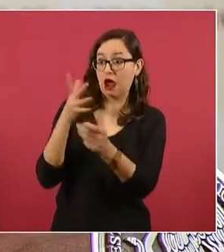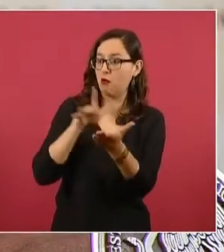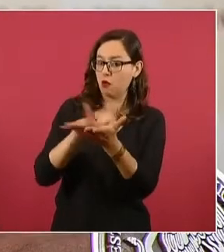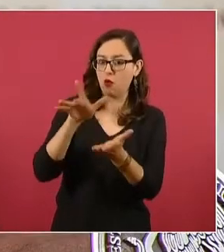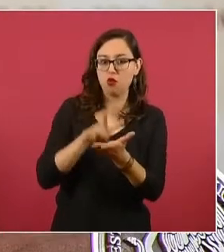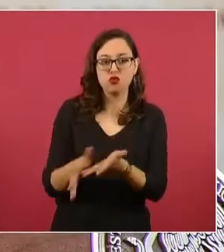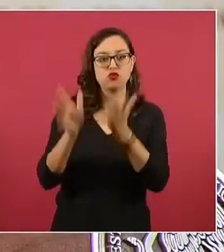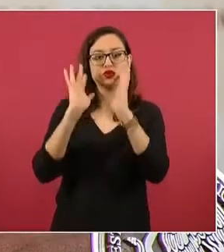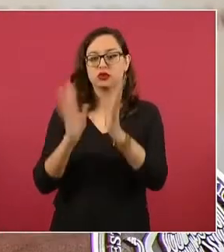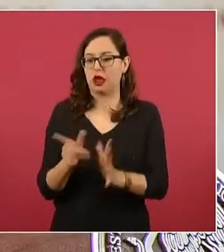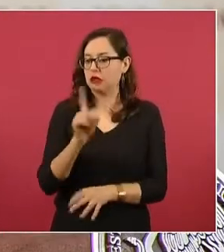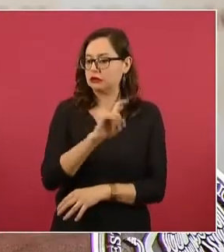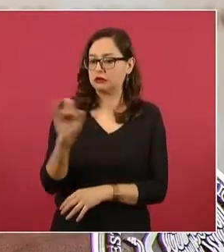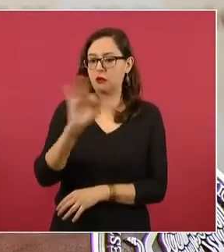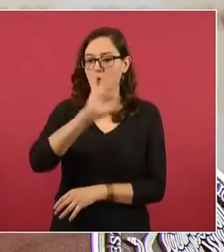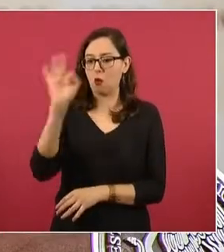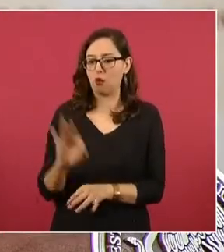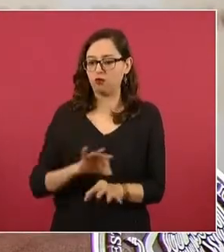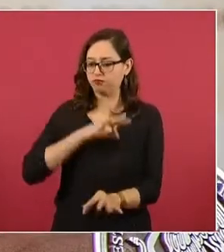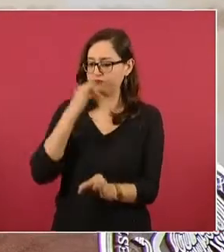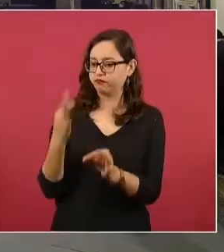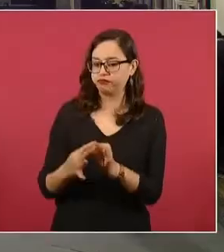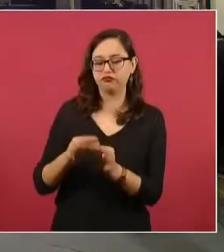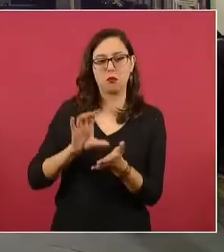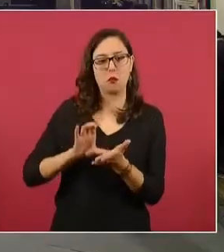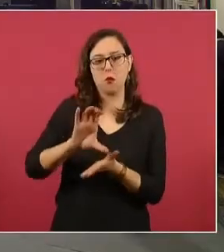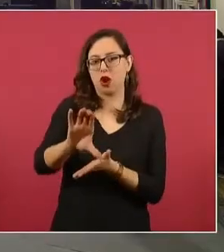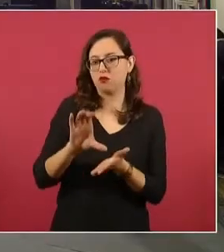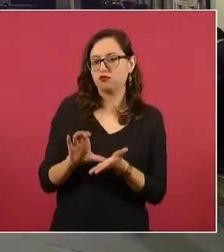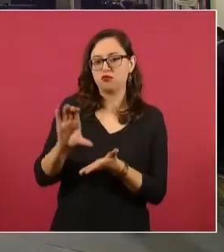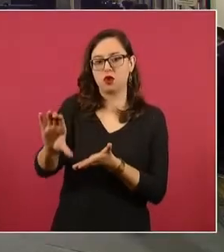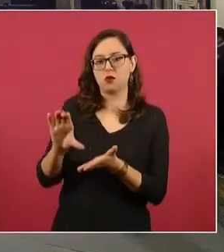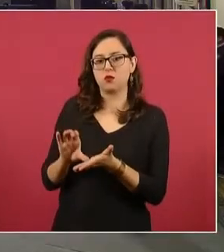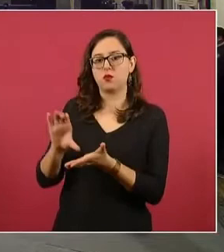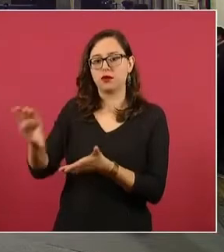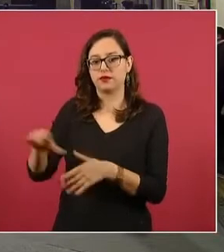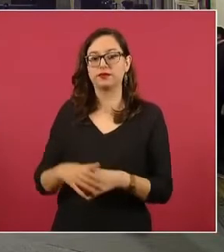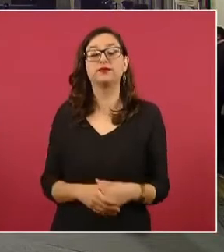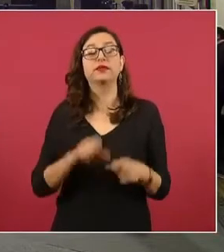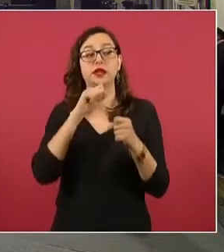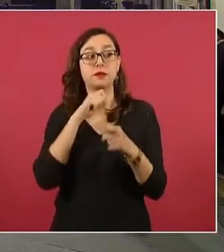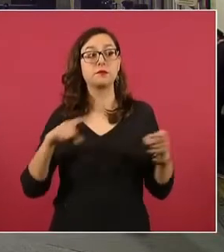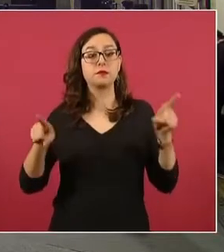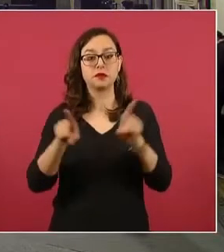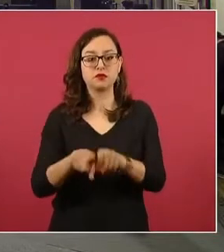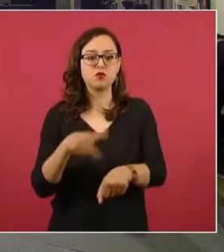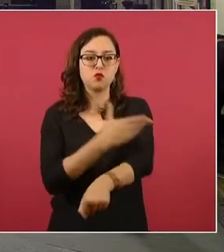entregaron. Se están entregando los enseres domésticos,